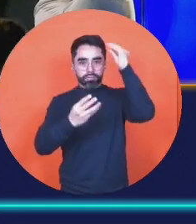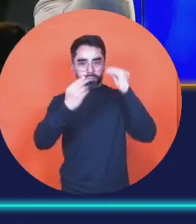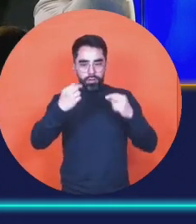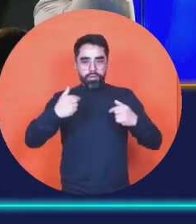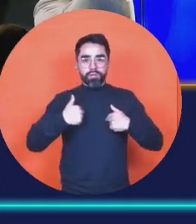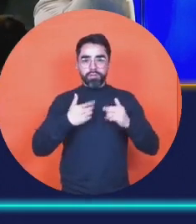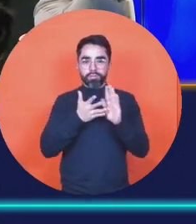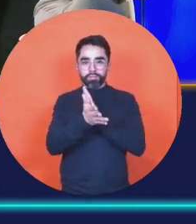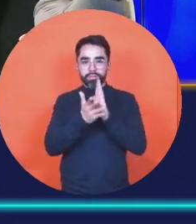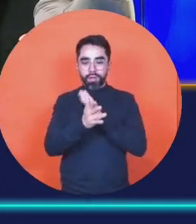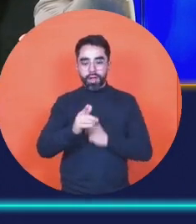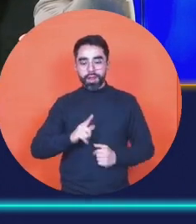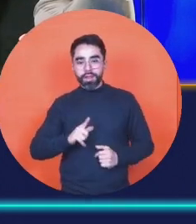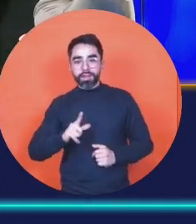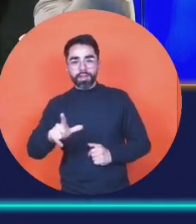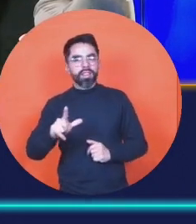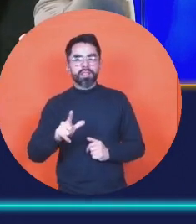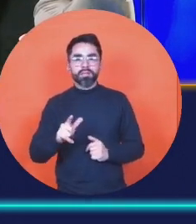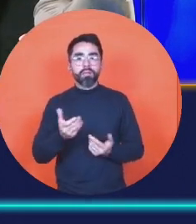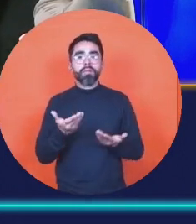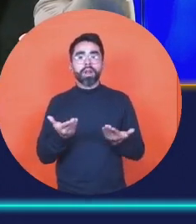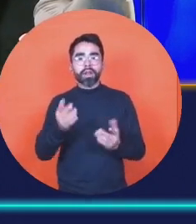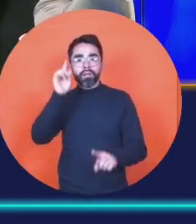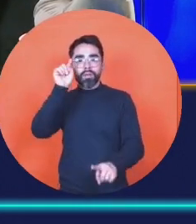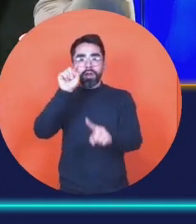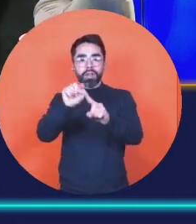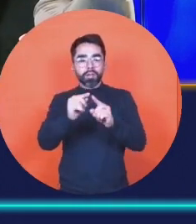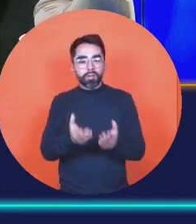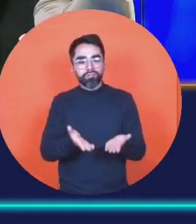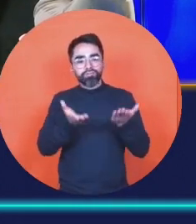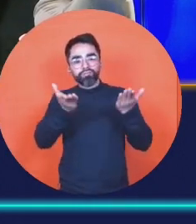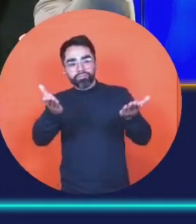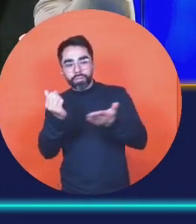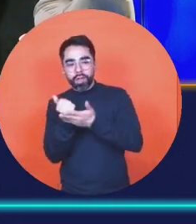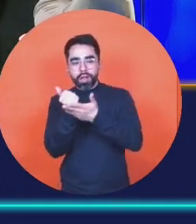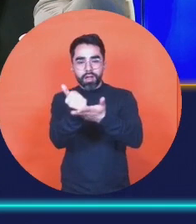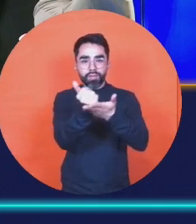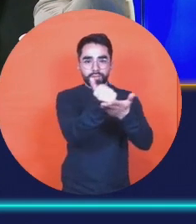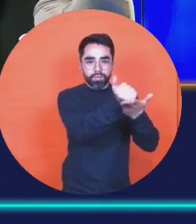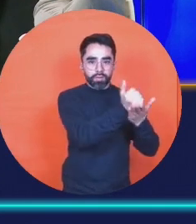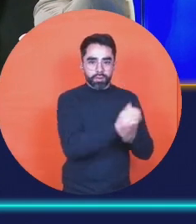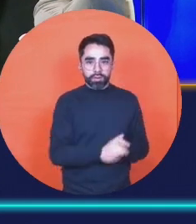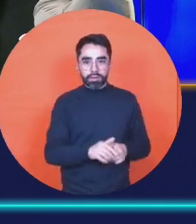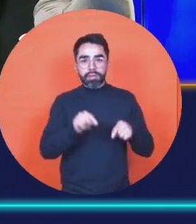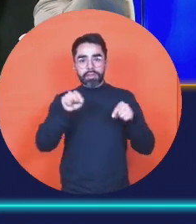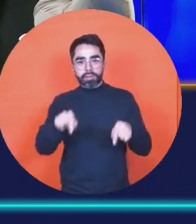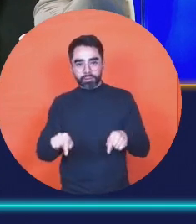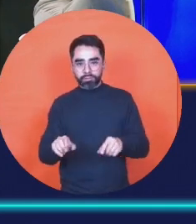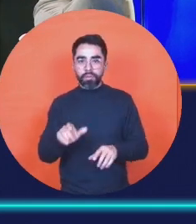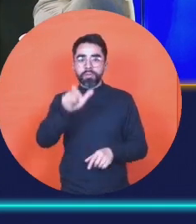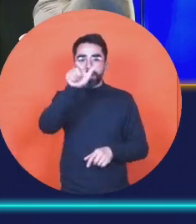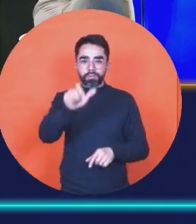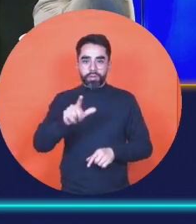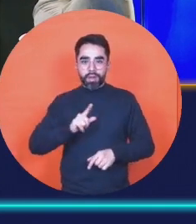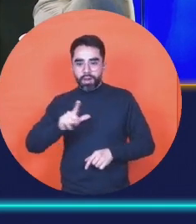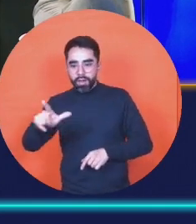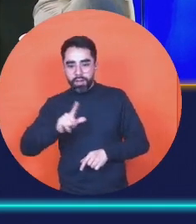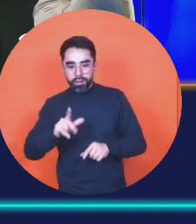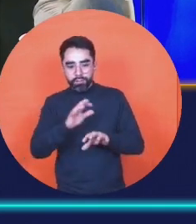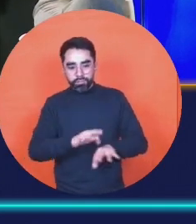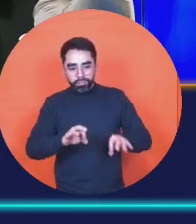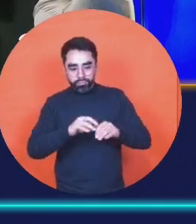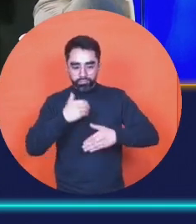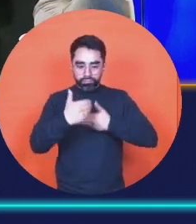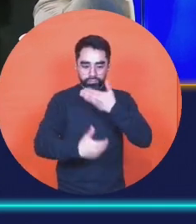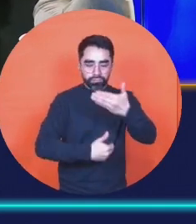los líderes están al servicio de las personas. Quiere decir que parte de la responsabilidad que tenemos los que estamos en el liderazgo es hacer esos procesos claros